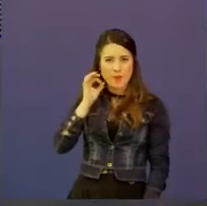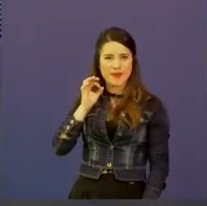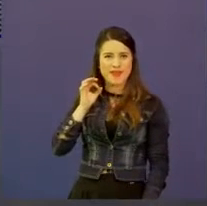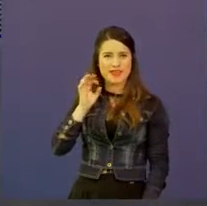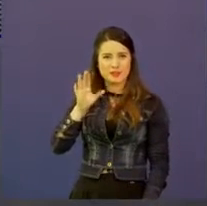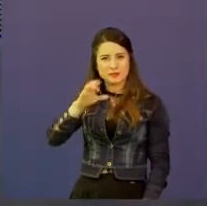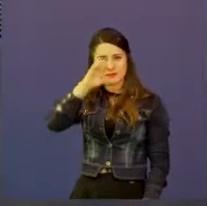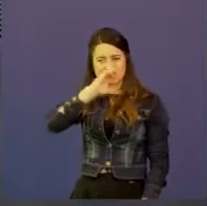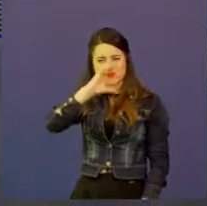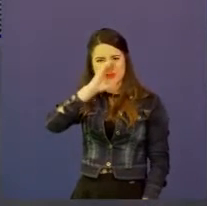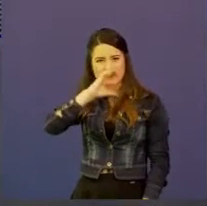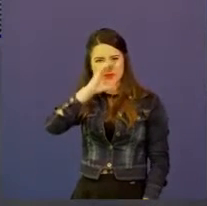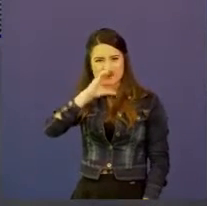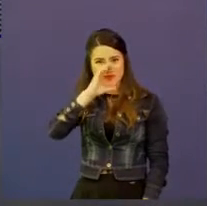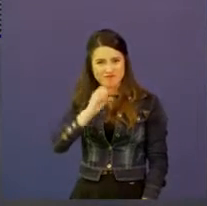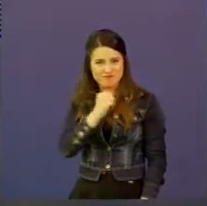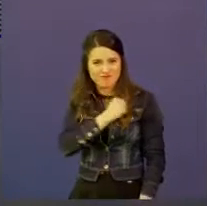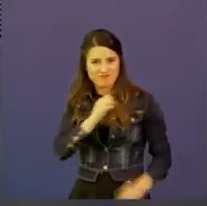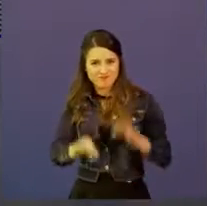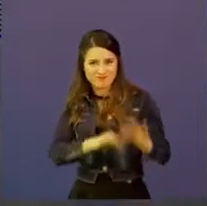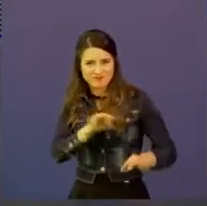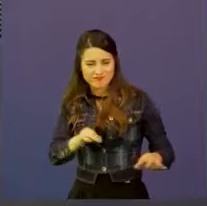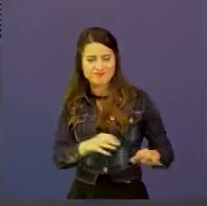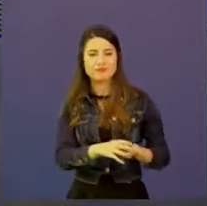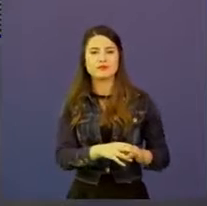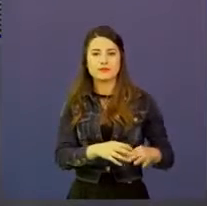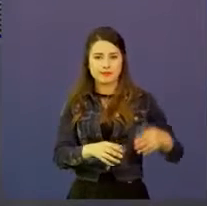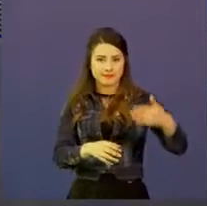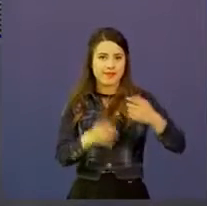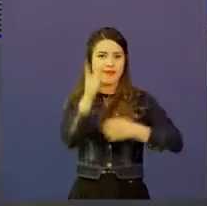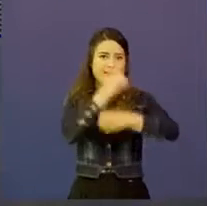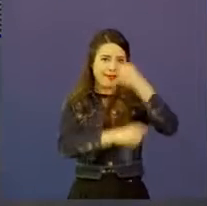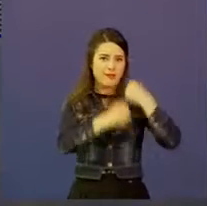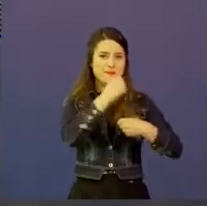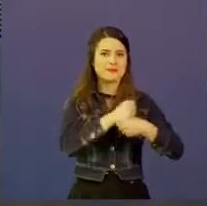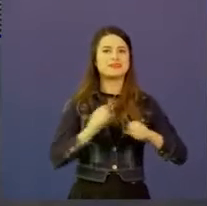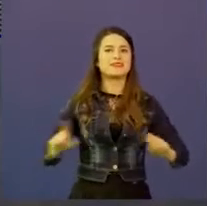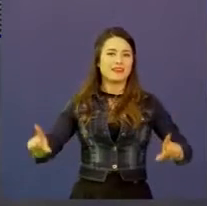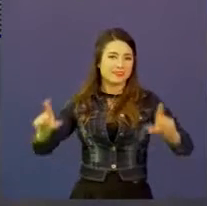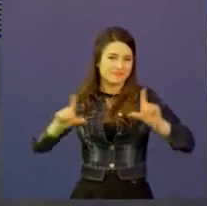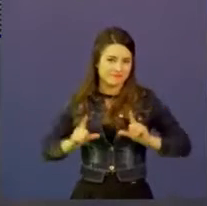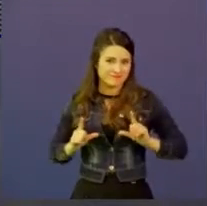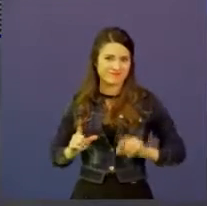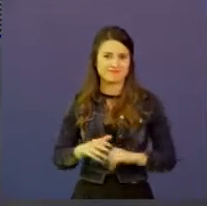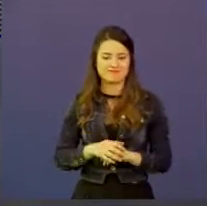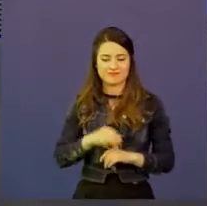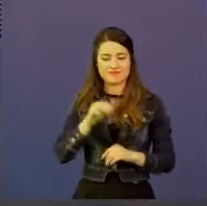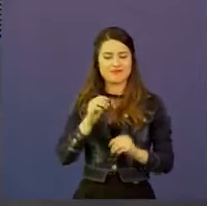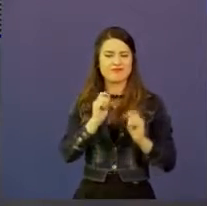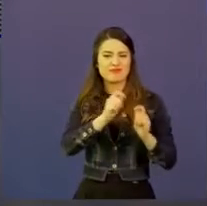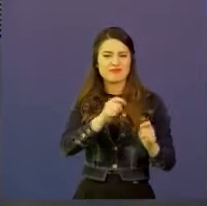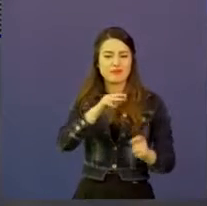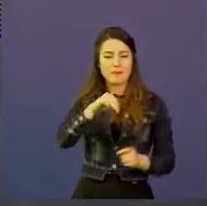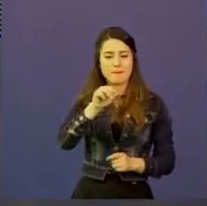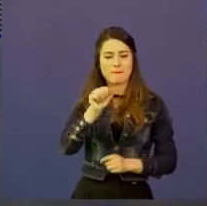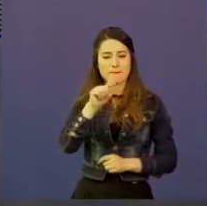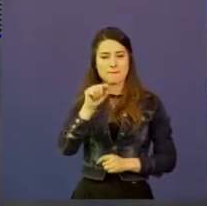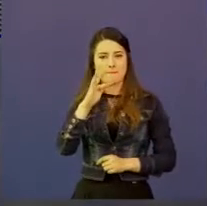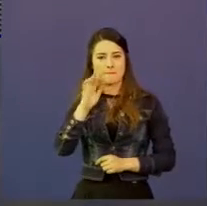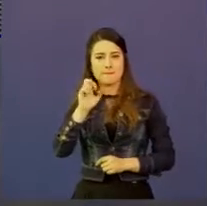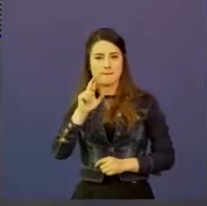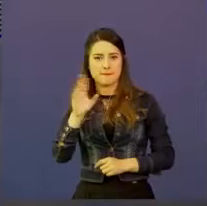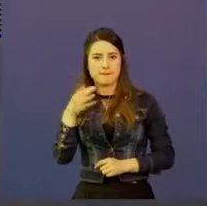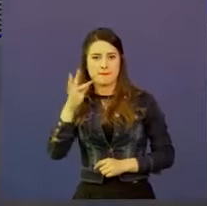este año también queremos otorgarle a los padres que hemos formado también este reconocimiento como Master TIC, invitarlos a que se